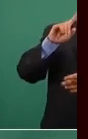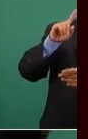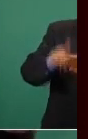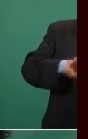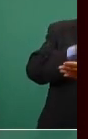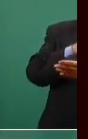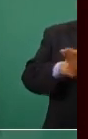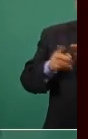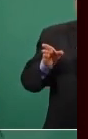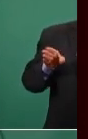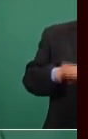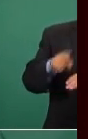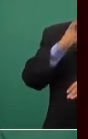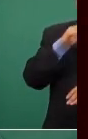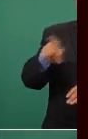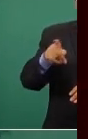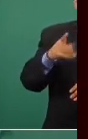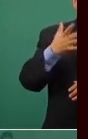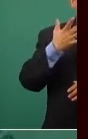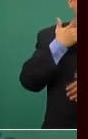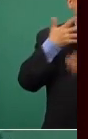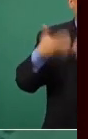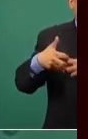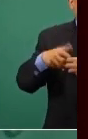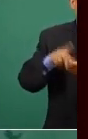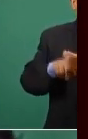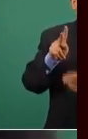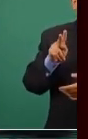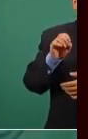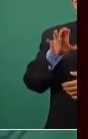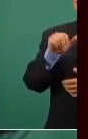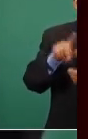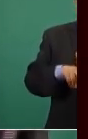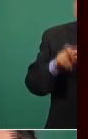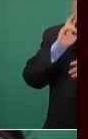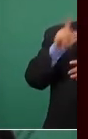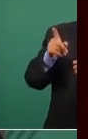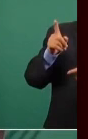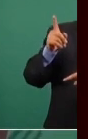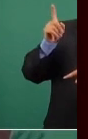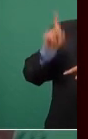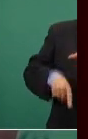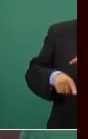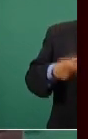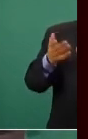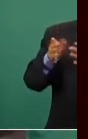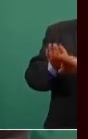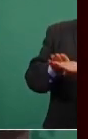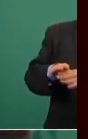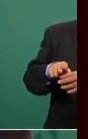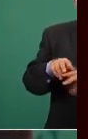cancele la refinería que se cancele el tren maya